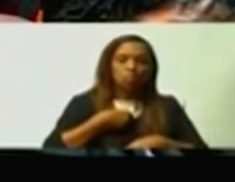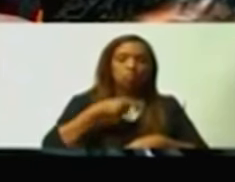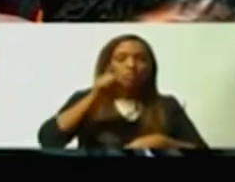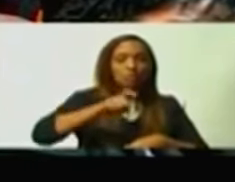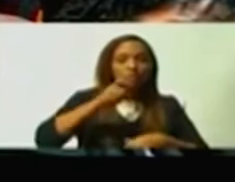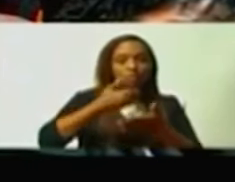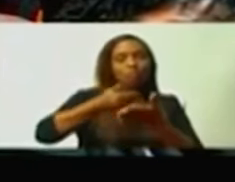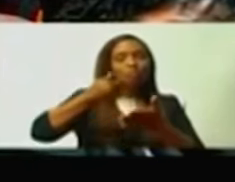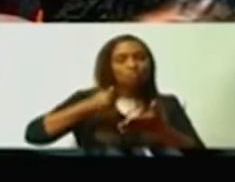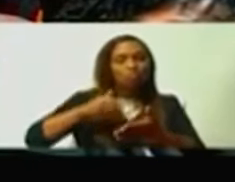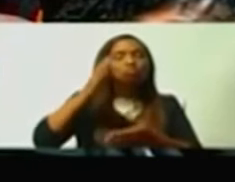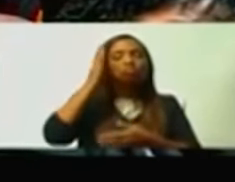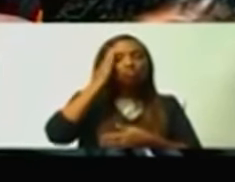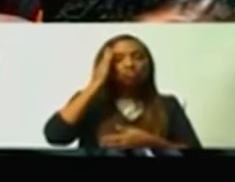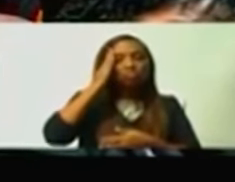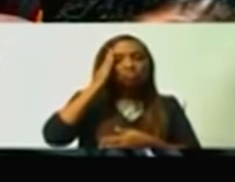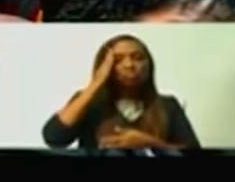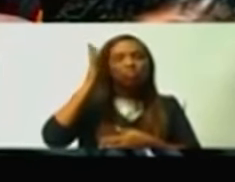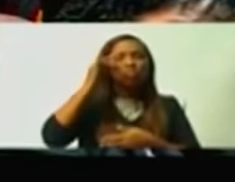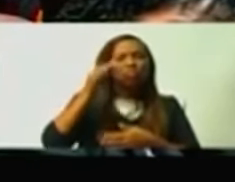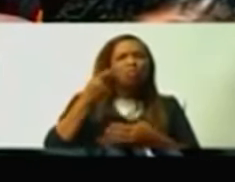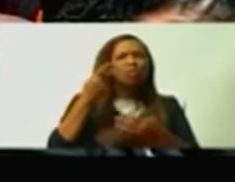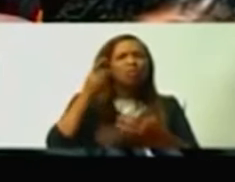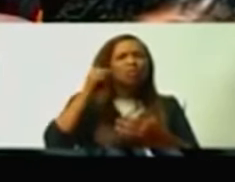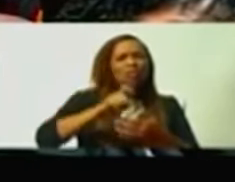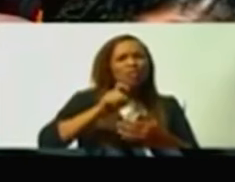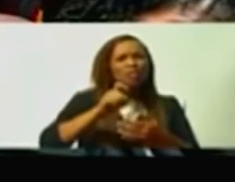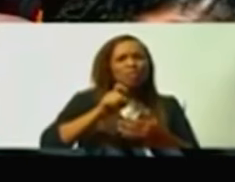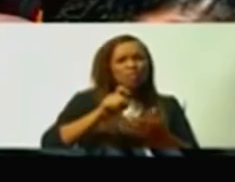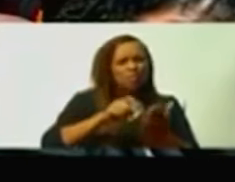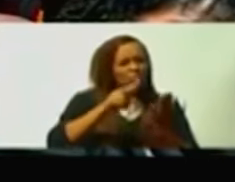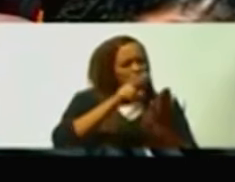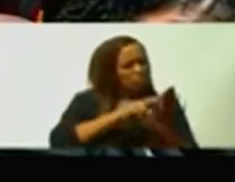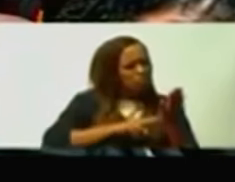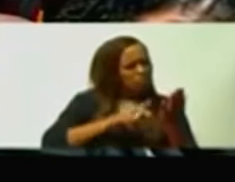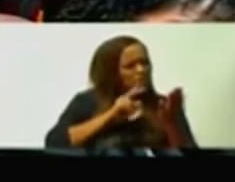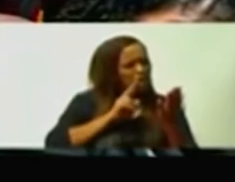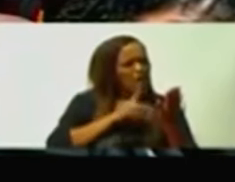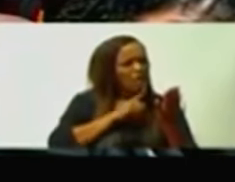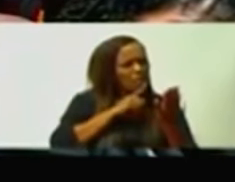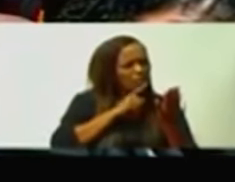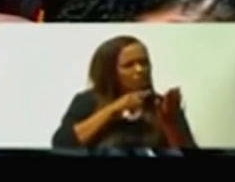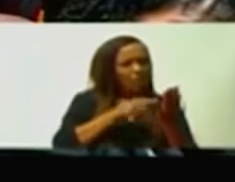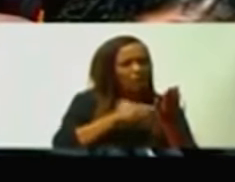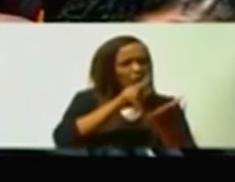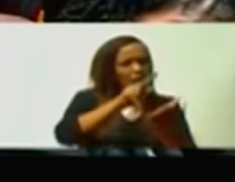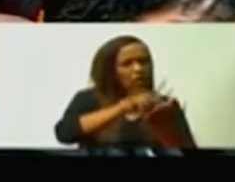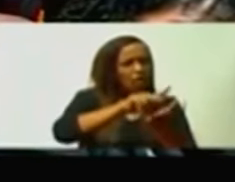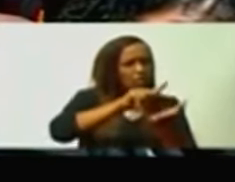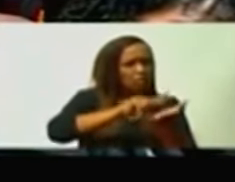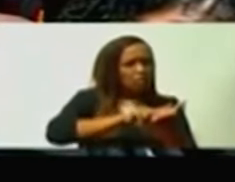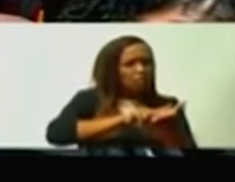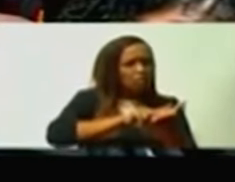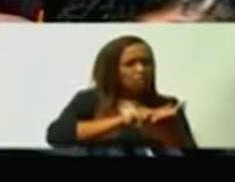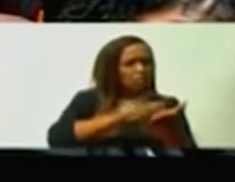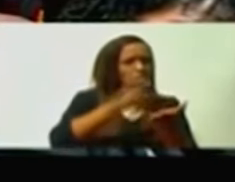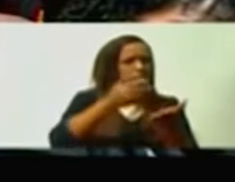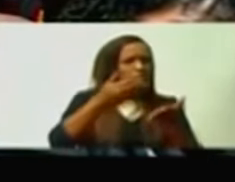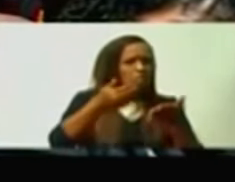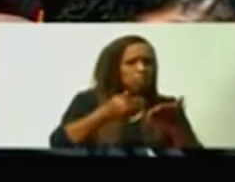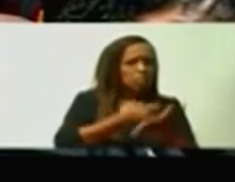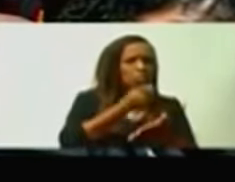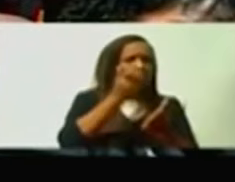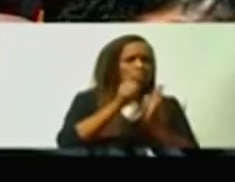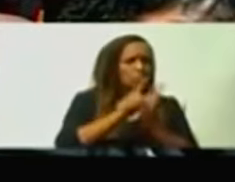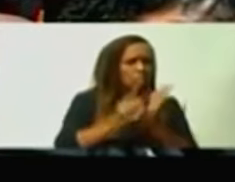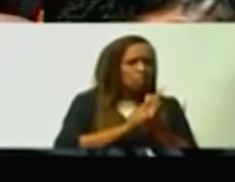interés colectivo. Por eso yo sugiero que este proyecto de ley sea enviado nuevamente a